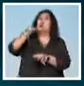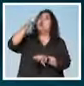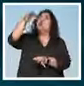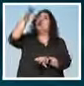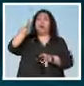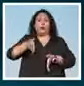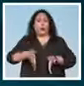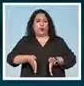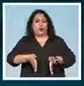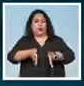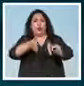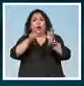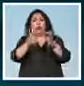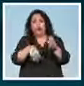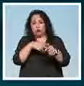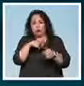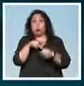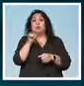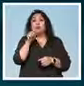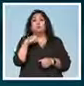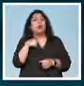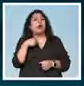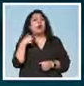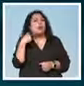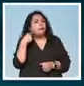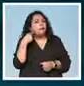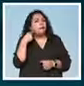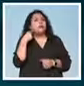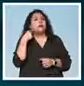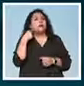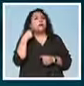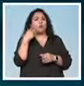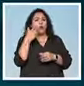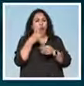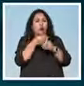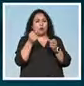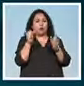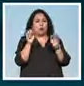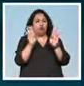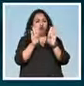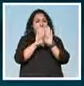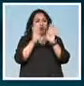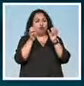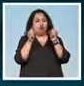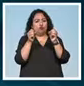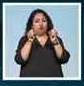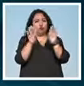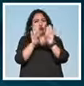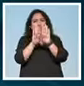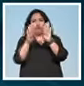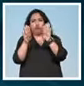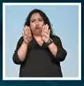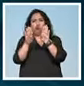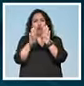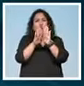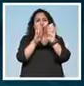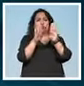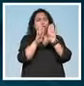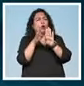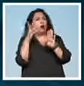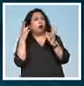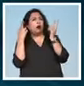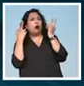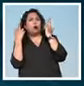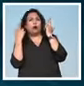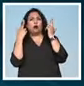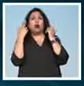pasillo natural. Además, se pueden escuchar el susurro de los troncos de bambú chocando suavemente entre sí, lo que le ha dado el puesto merecido